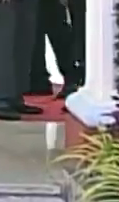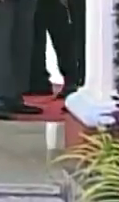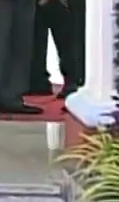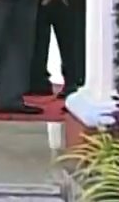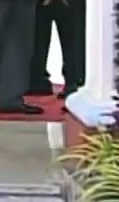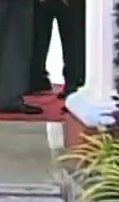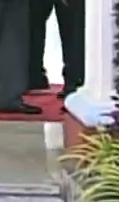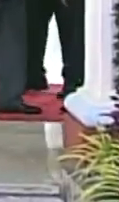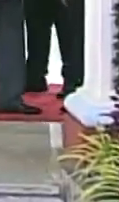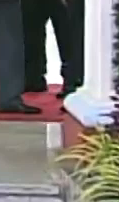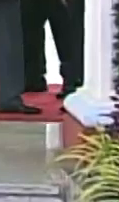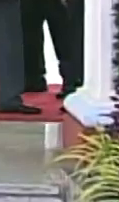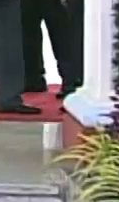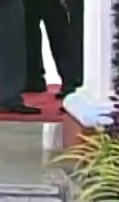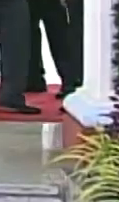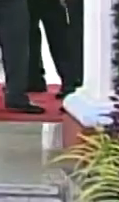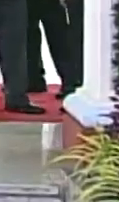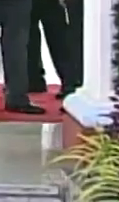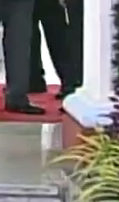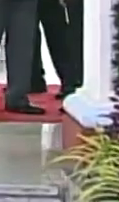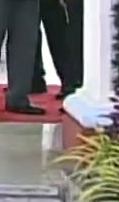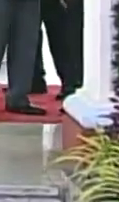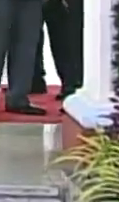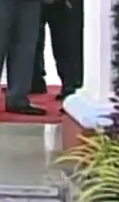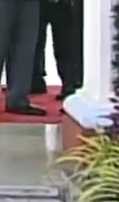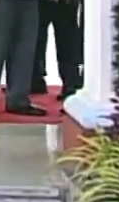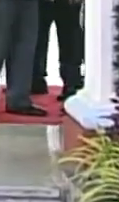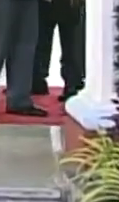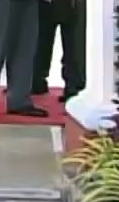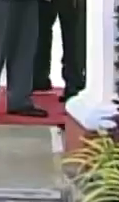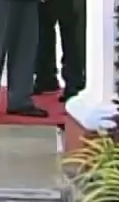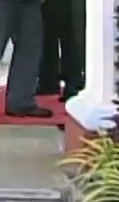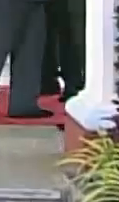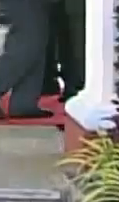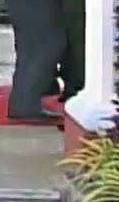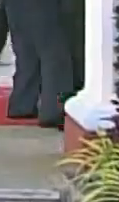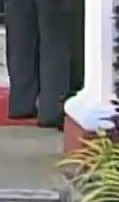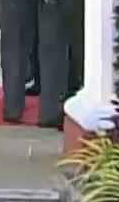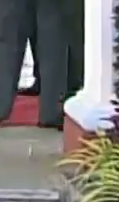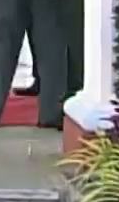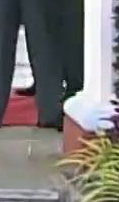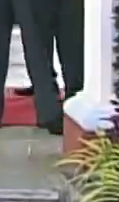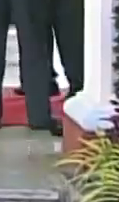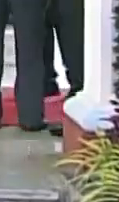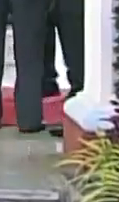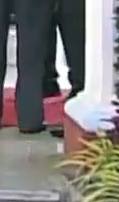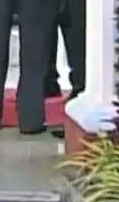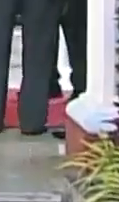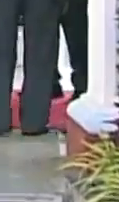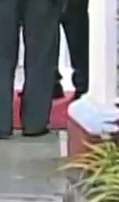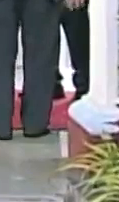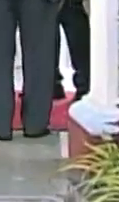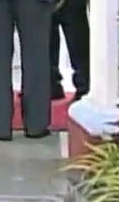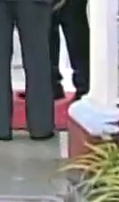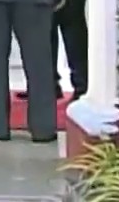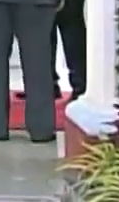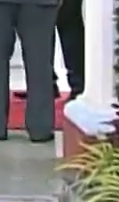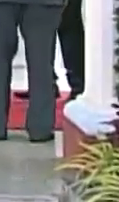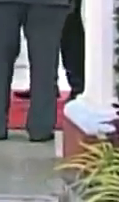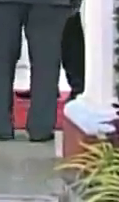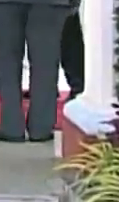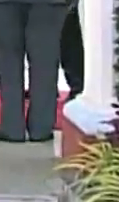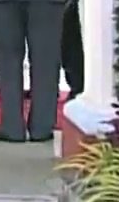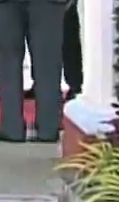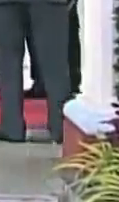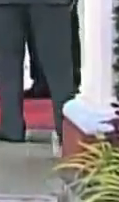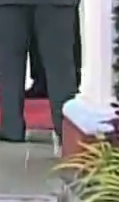de Miranda en su primera clase generalísimo como parte de su misión diplomática durante 3 años en la República Bolivariana de Venezuela.